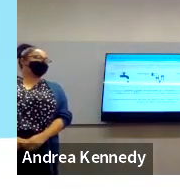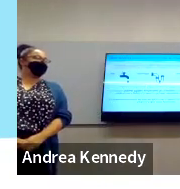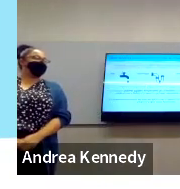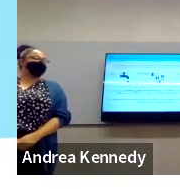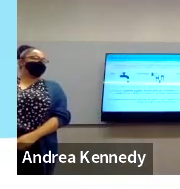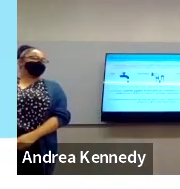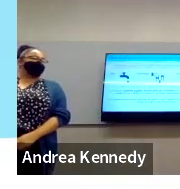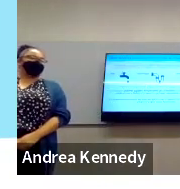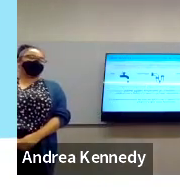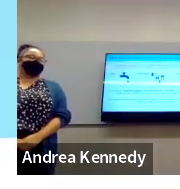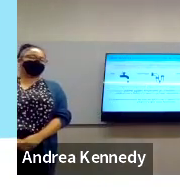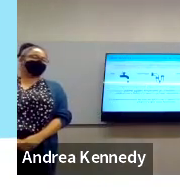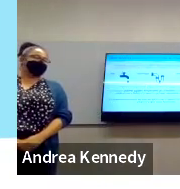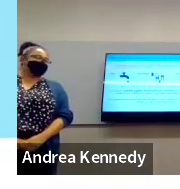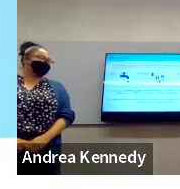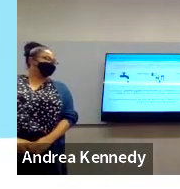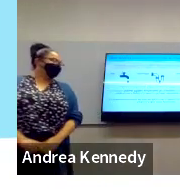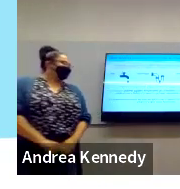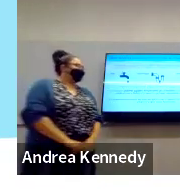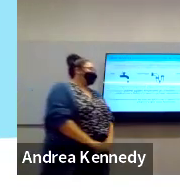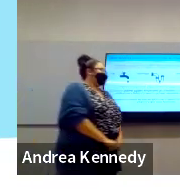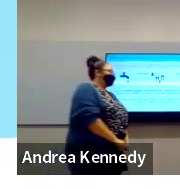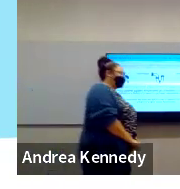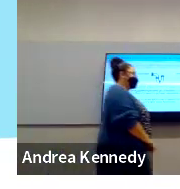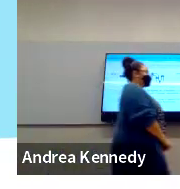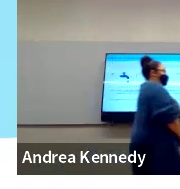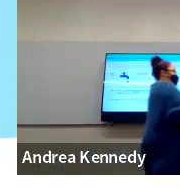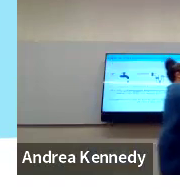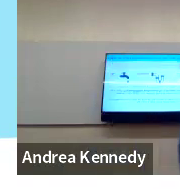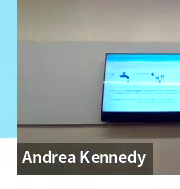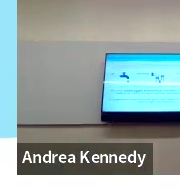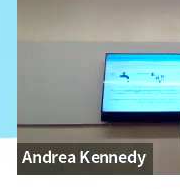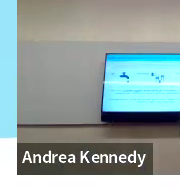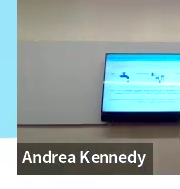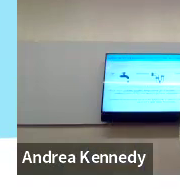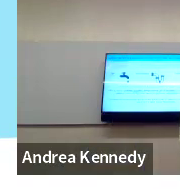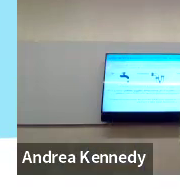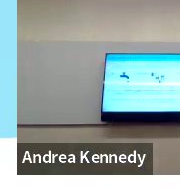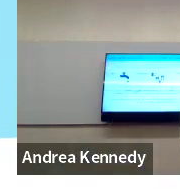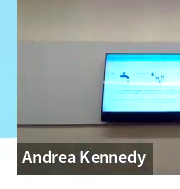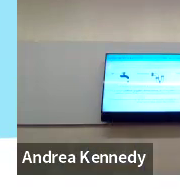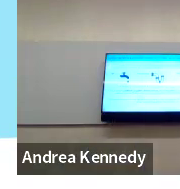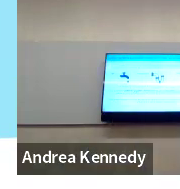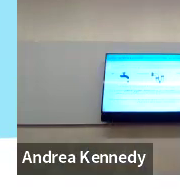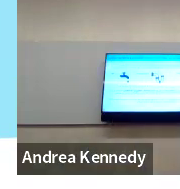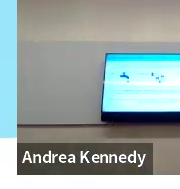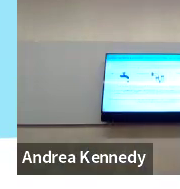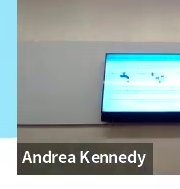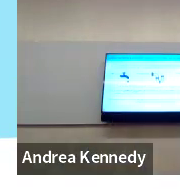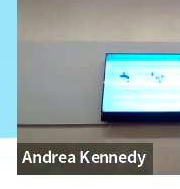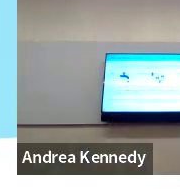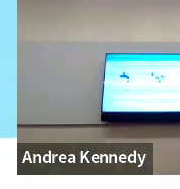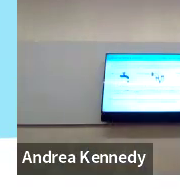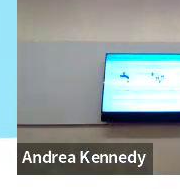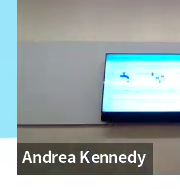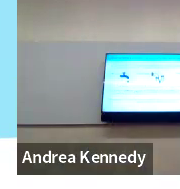¿A qué servicios públicos están incluidos en su renta? Cualquier gasto de servicios públicos que el inquilino pague directamente